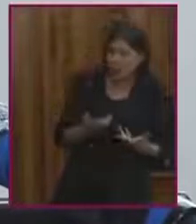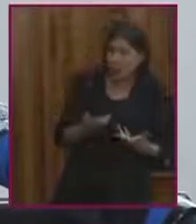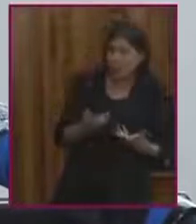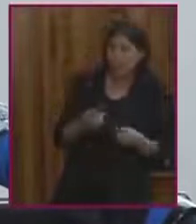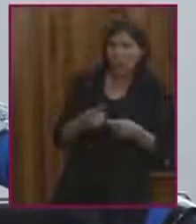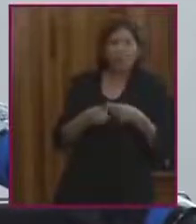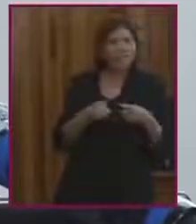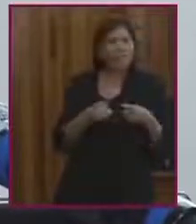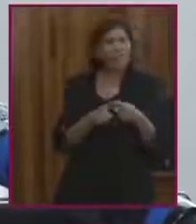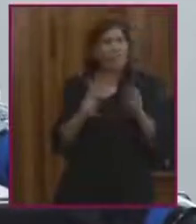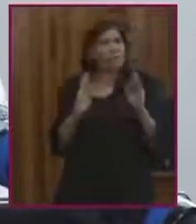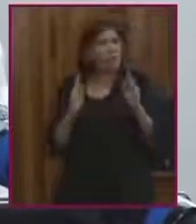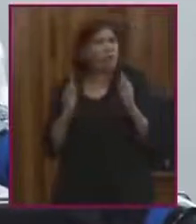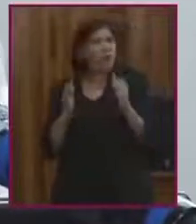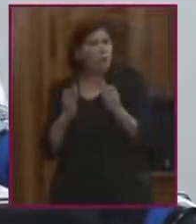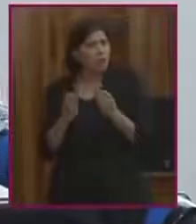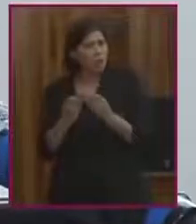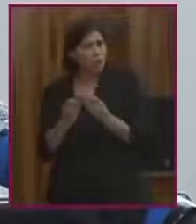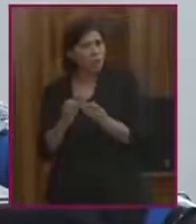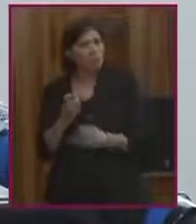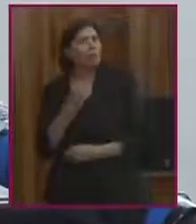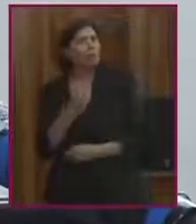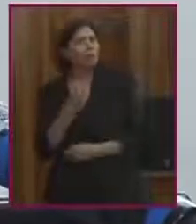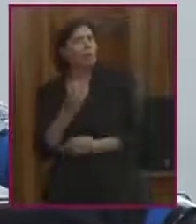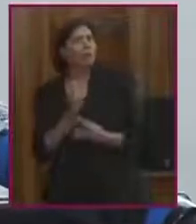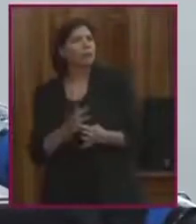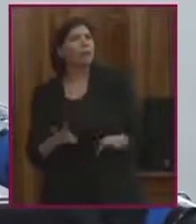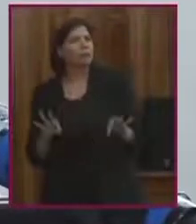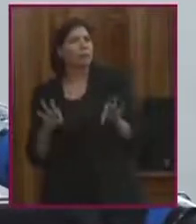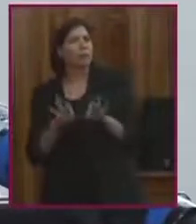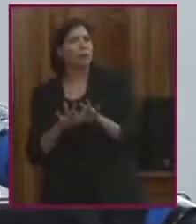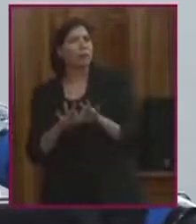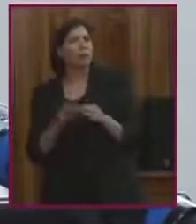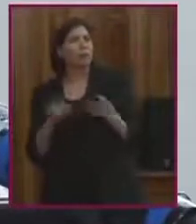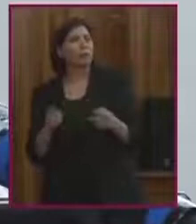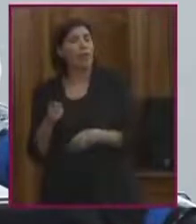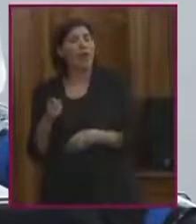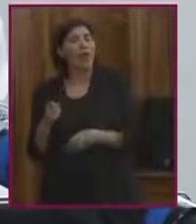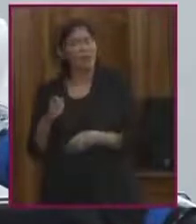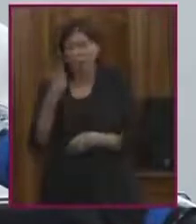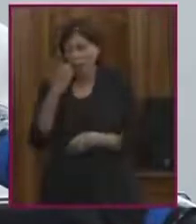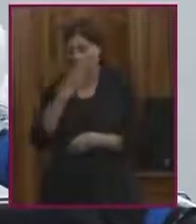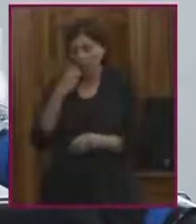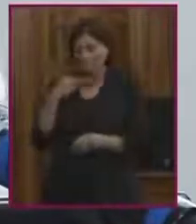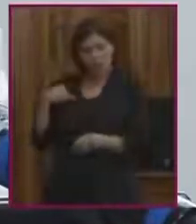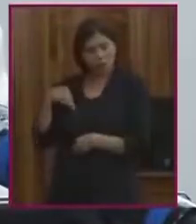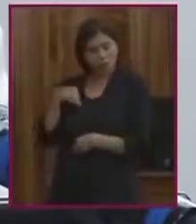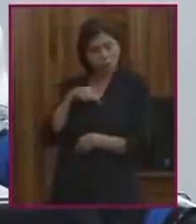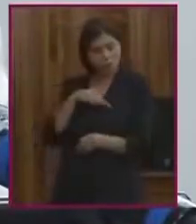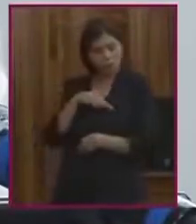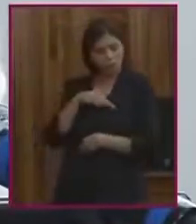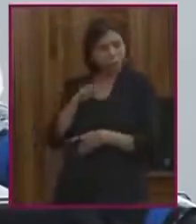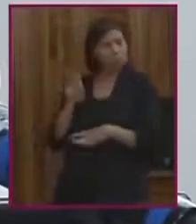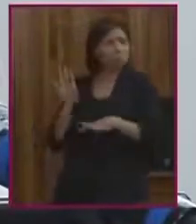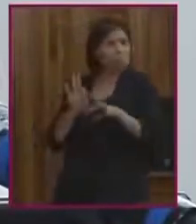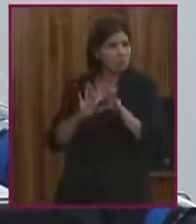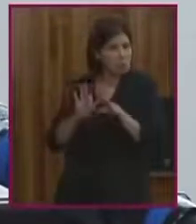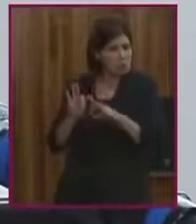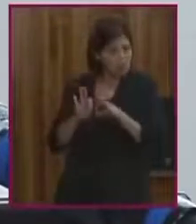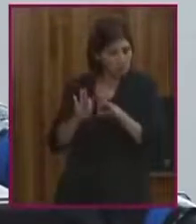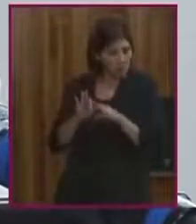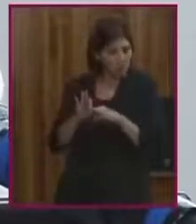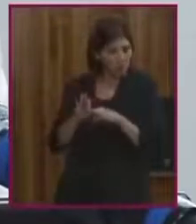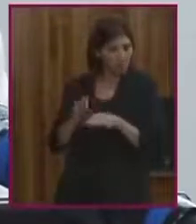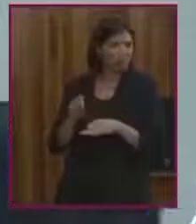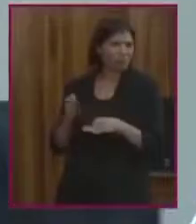formas de conocimiento, me parece que son importantes. En la escuela hemos trabajado, como dice la doctora de Yucatán,